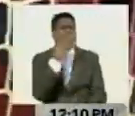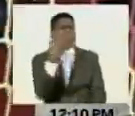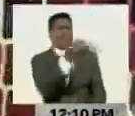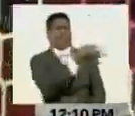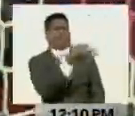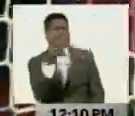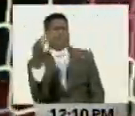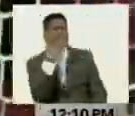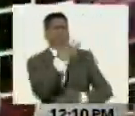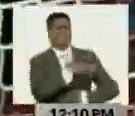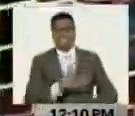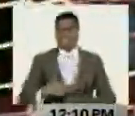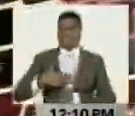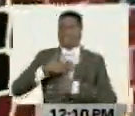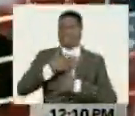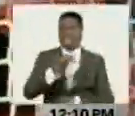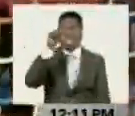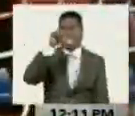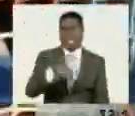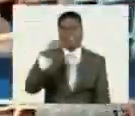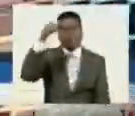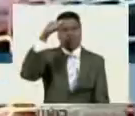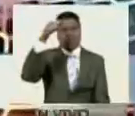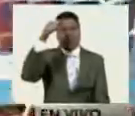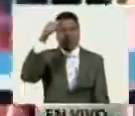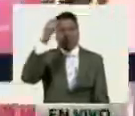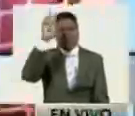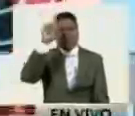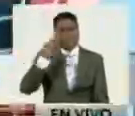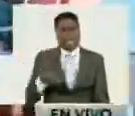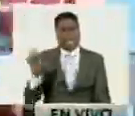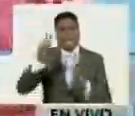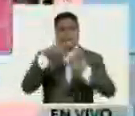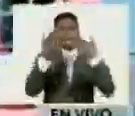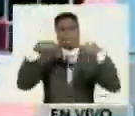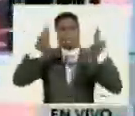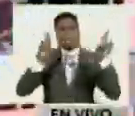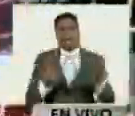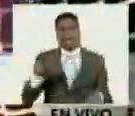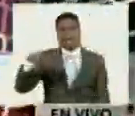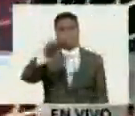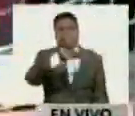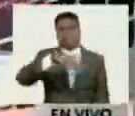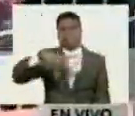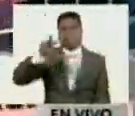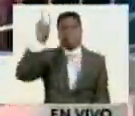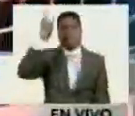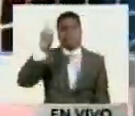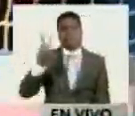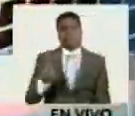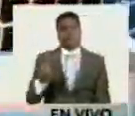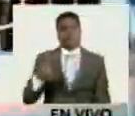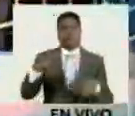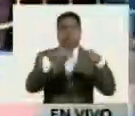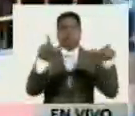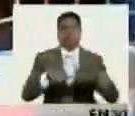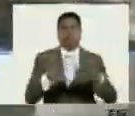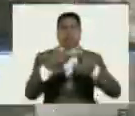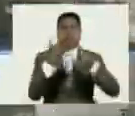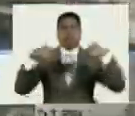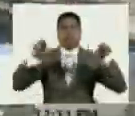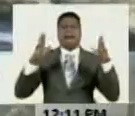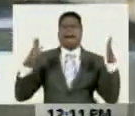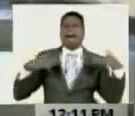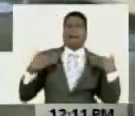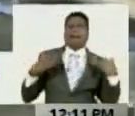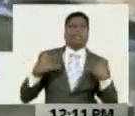puedan disfrutar durante estos días de paz. Venezuela es un territorio de paz, Venezuela es un territorio de alegría, pero yo